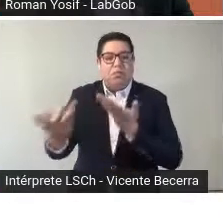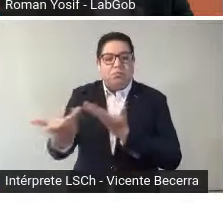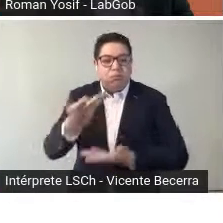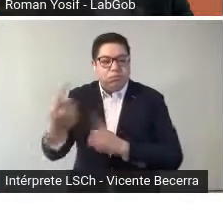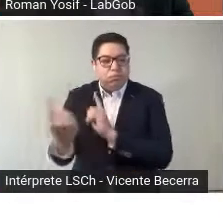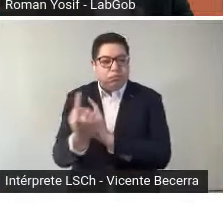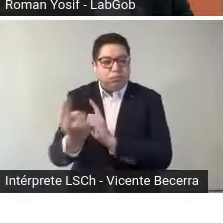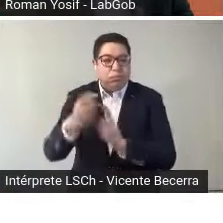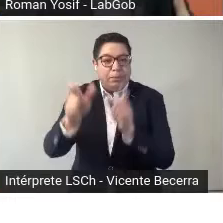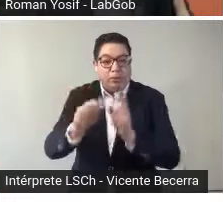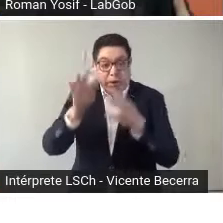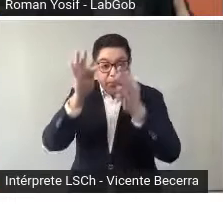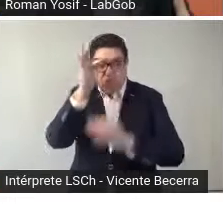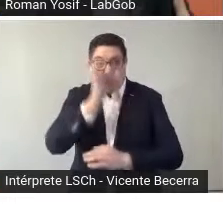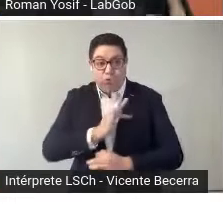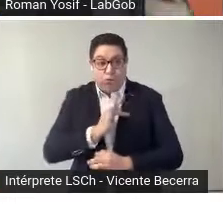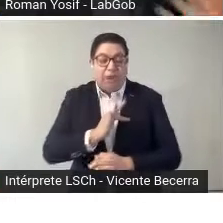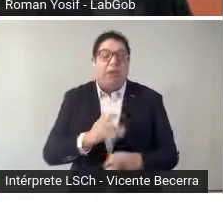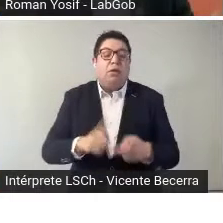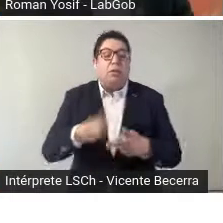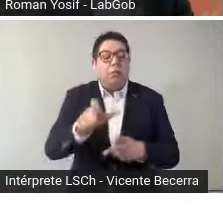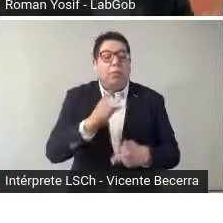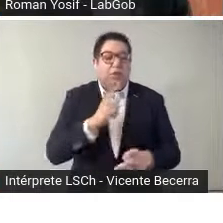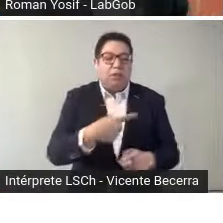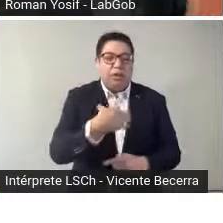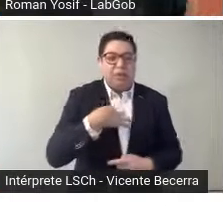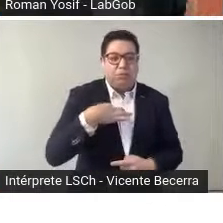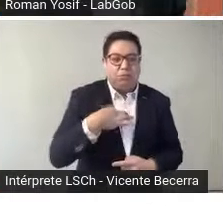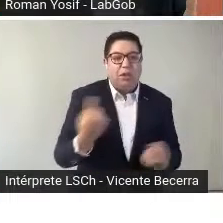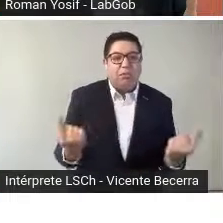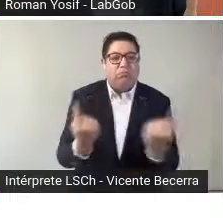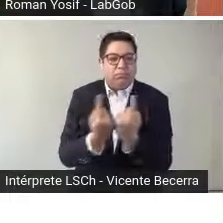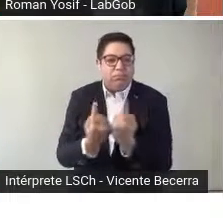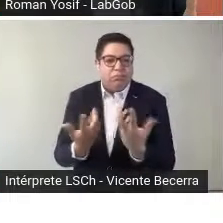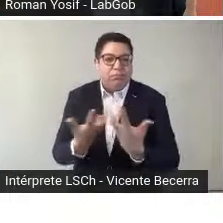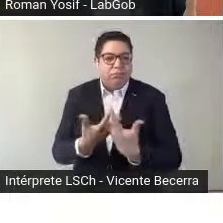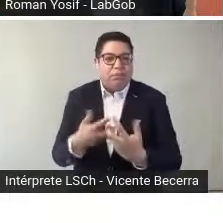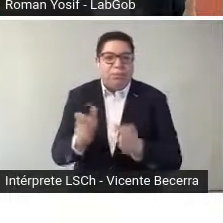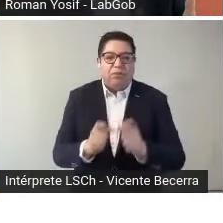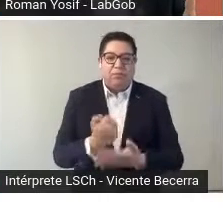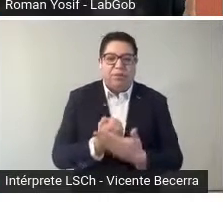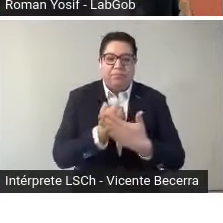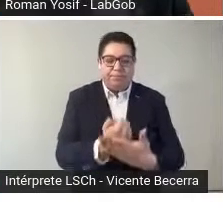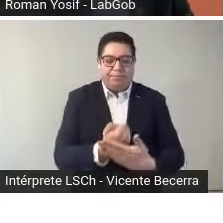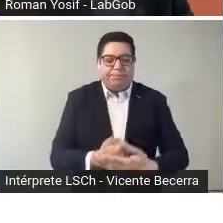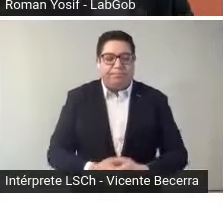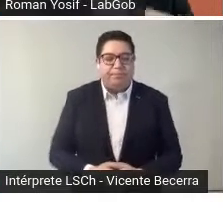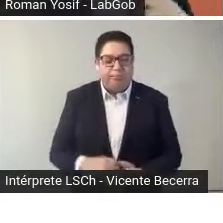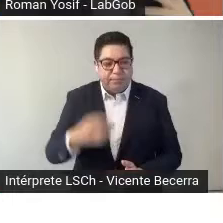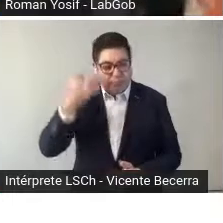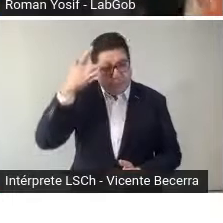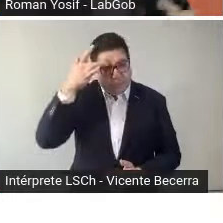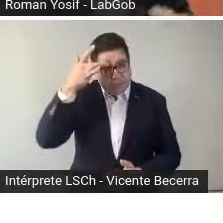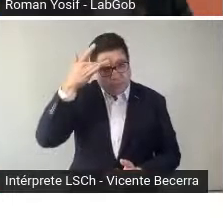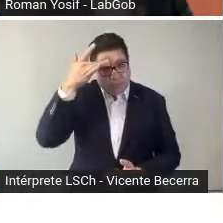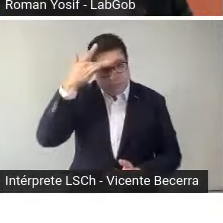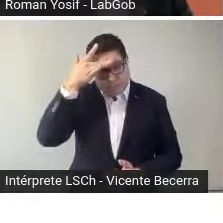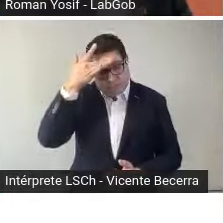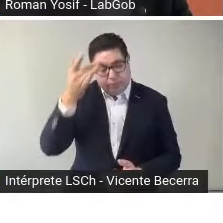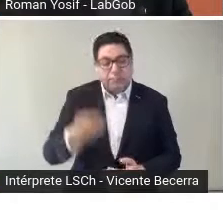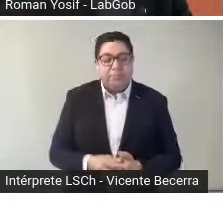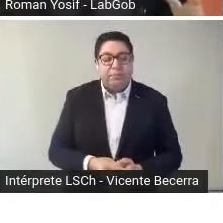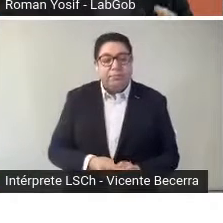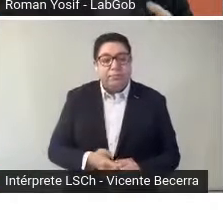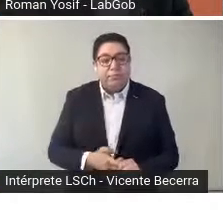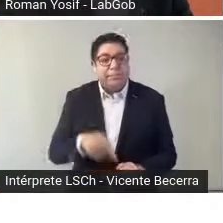entre funcionarios públicos y los ciudadanos para dar mejores respuestas a las personas. En ese sentido, este modelo de